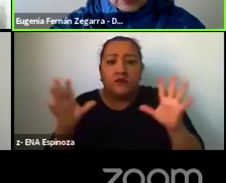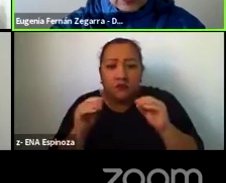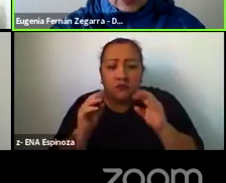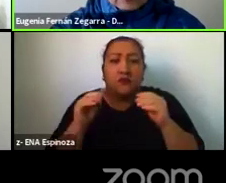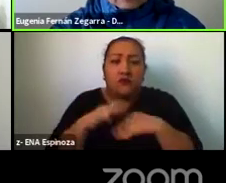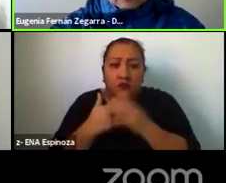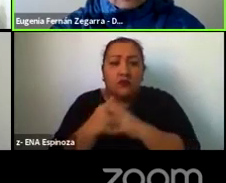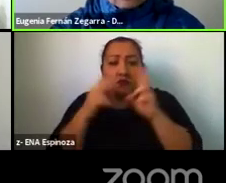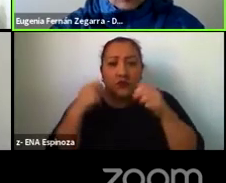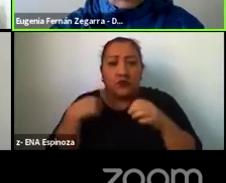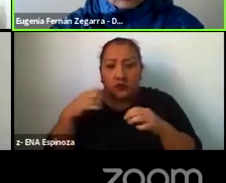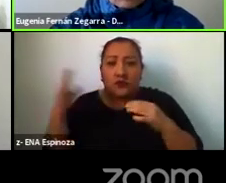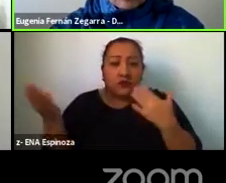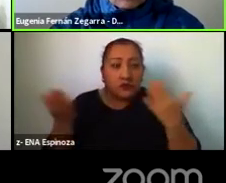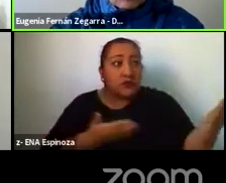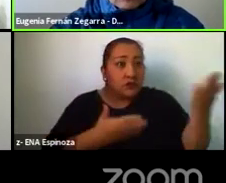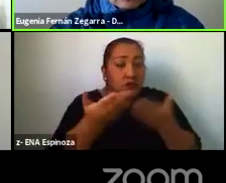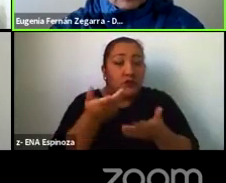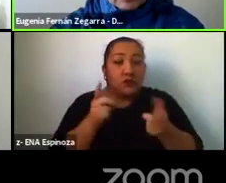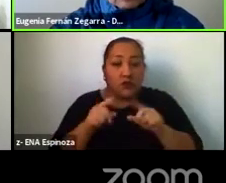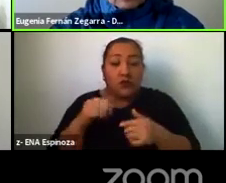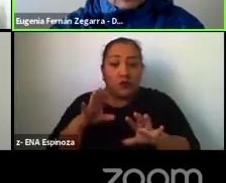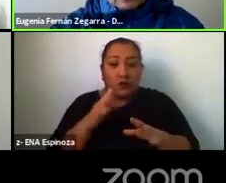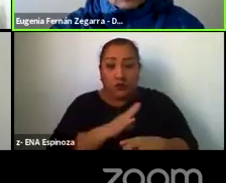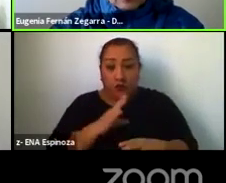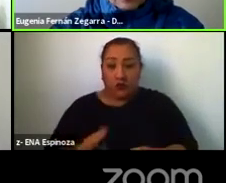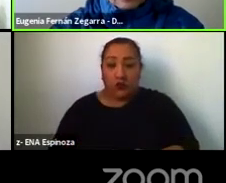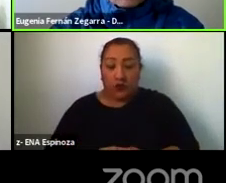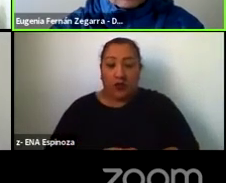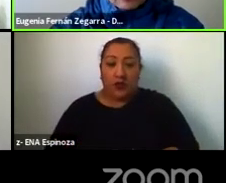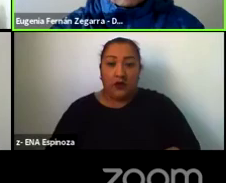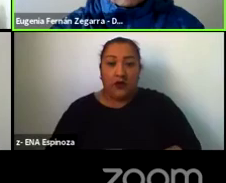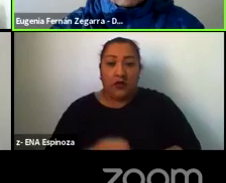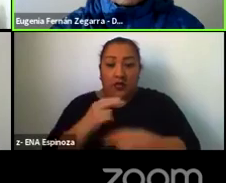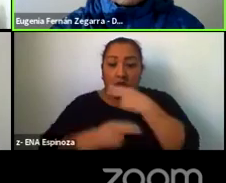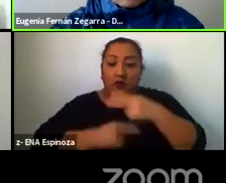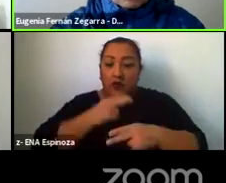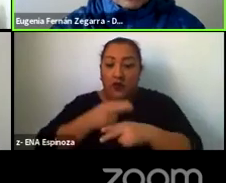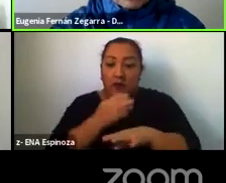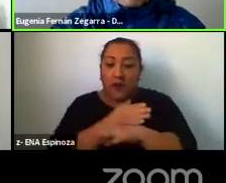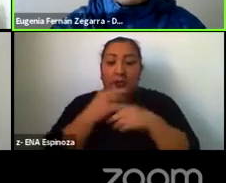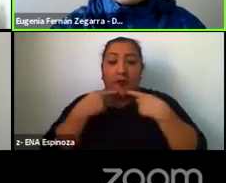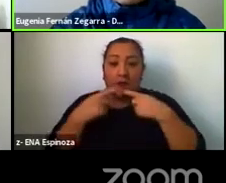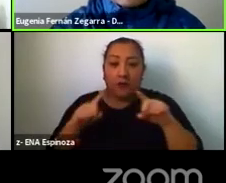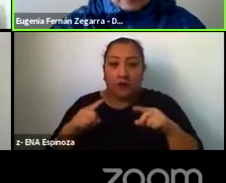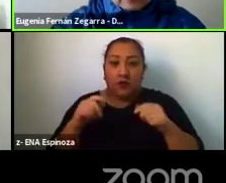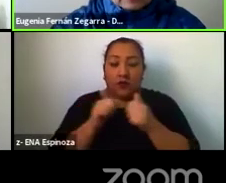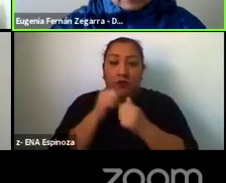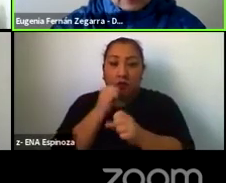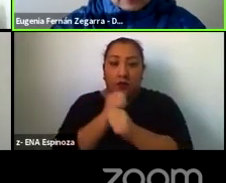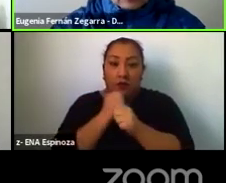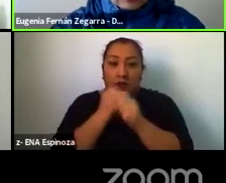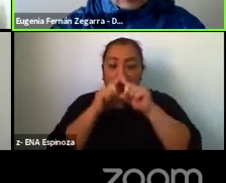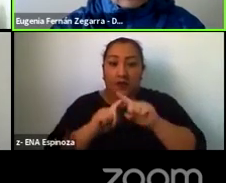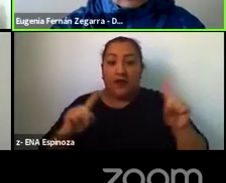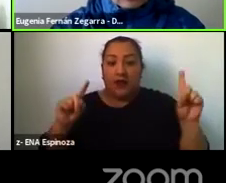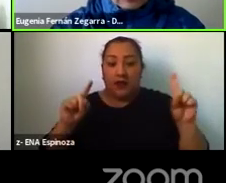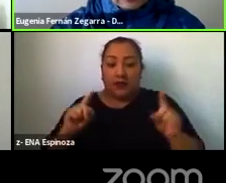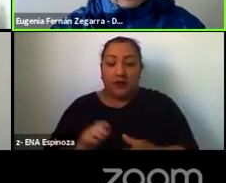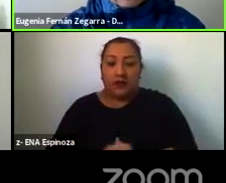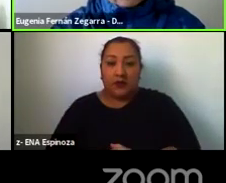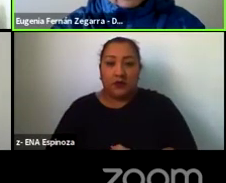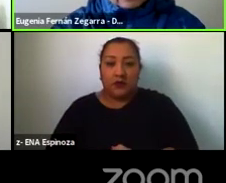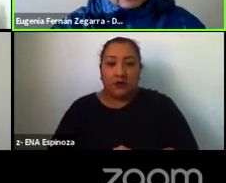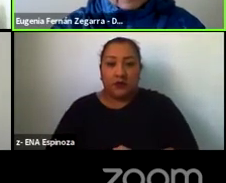convivencia social, y entonces cuando el gobierno nacional ha anunciado la adopción de medidas diferenciadas con